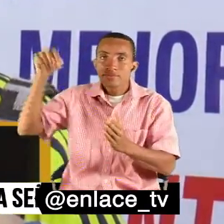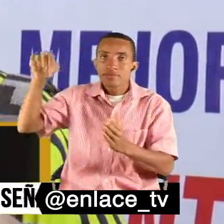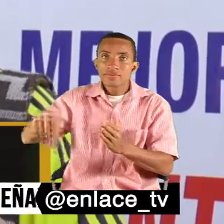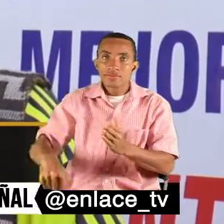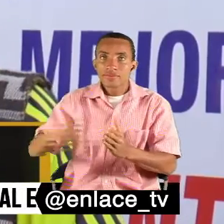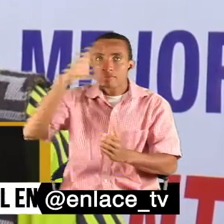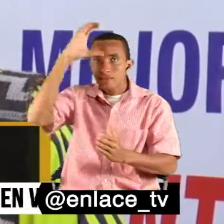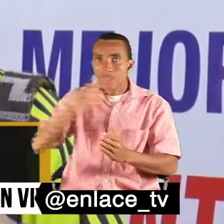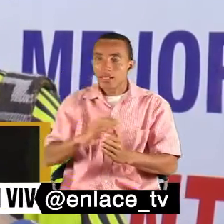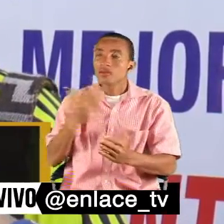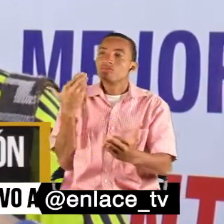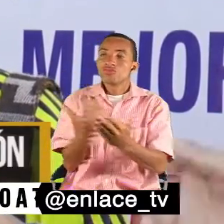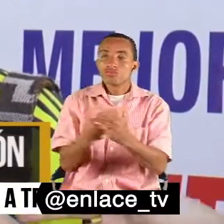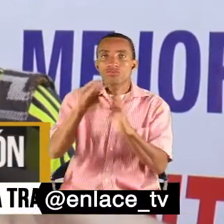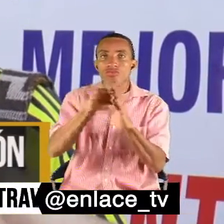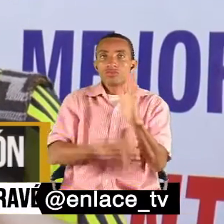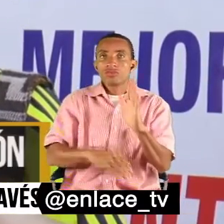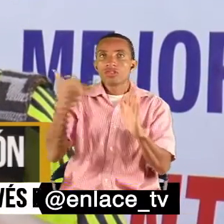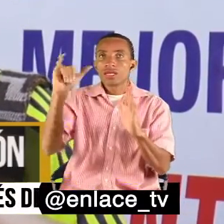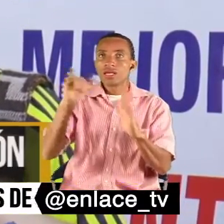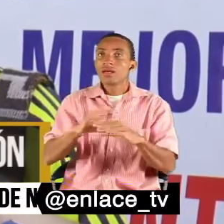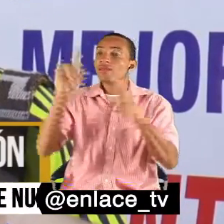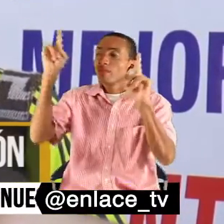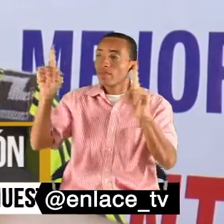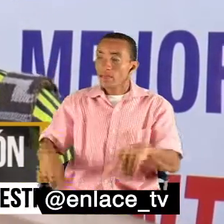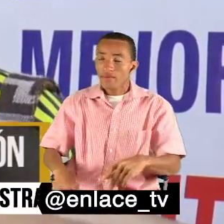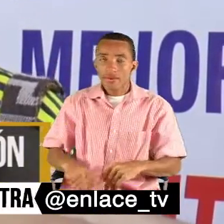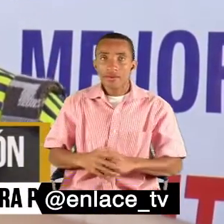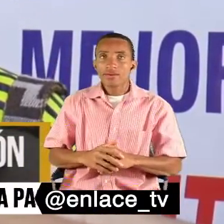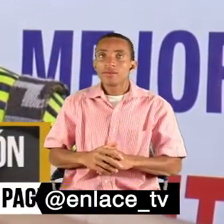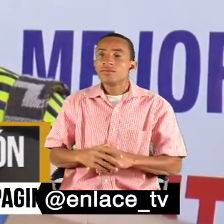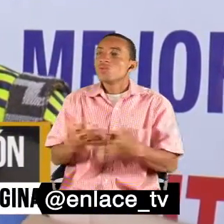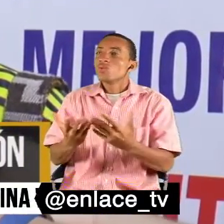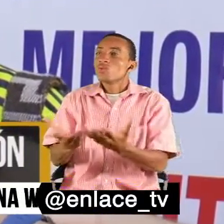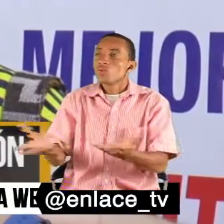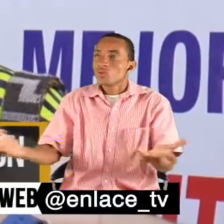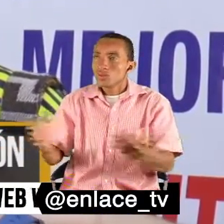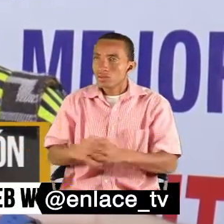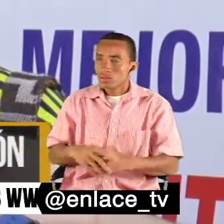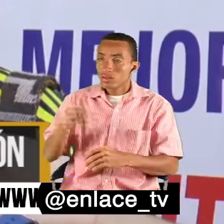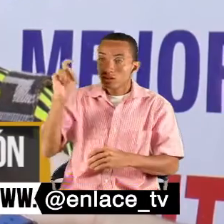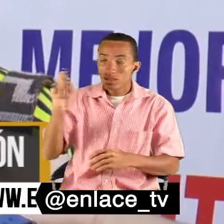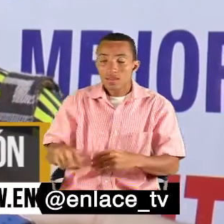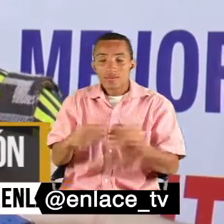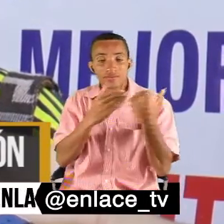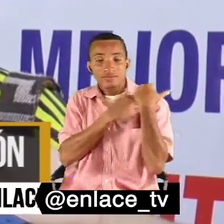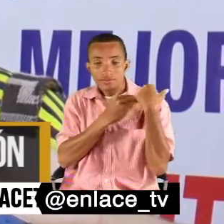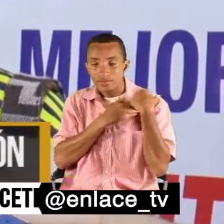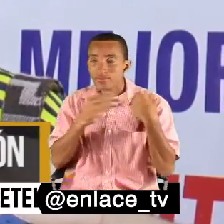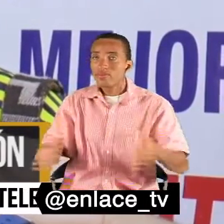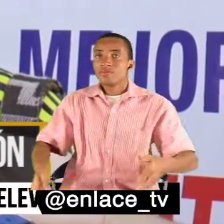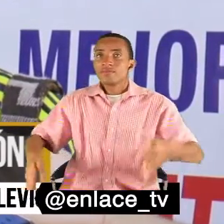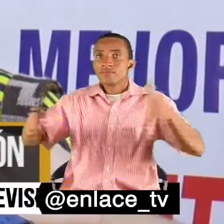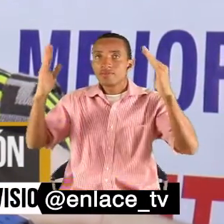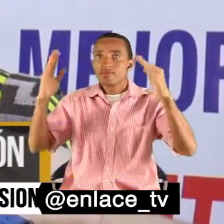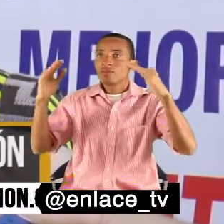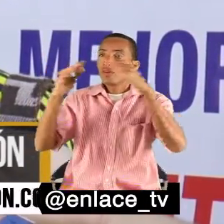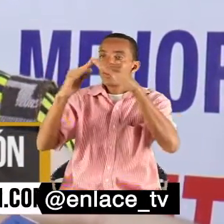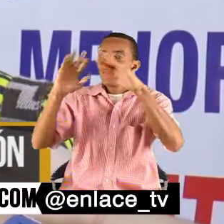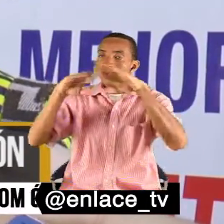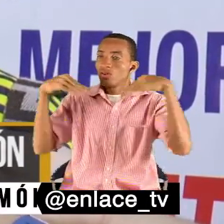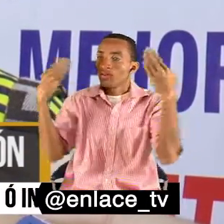certificado, en la cual debe responder mínimamente por lo que tiene que ver con la estructura de los colegios, es decir,